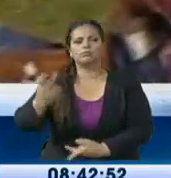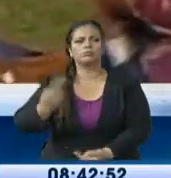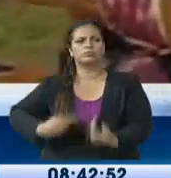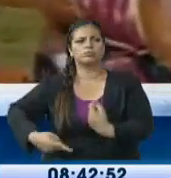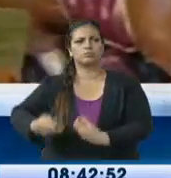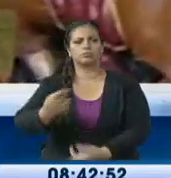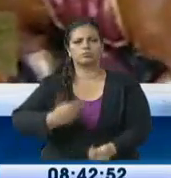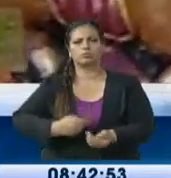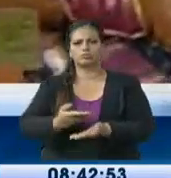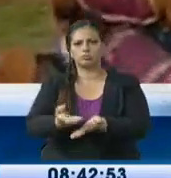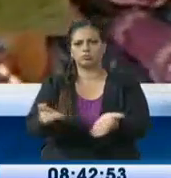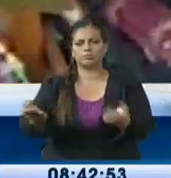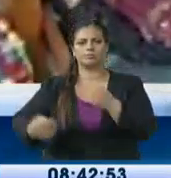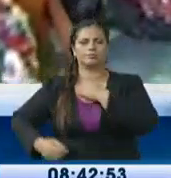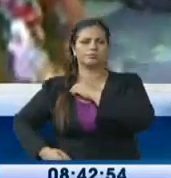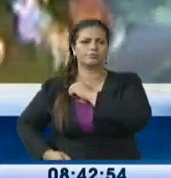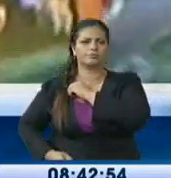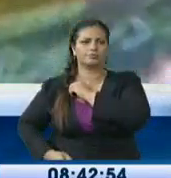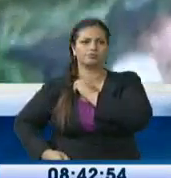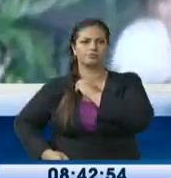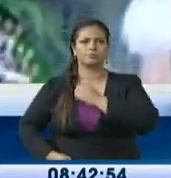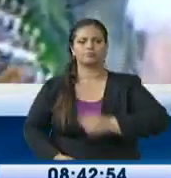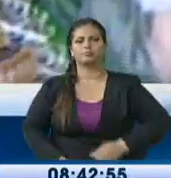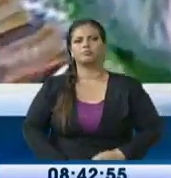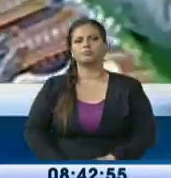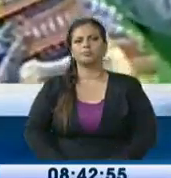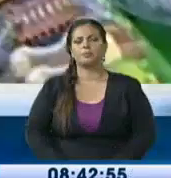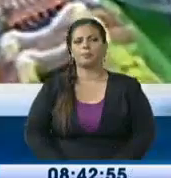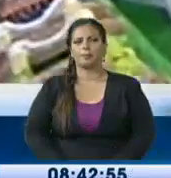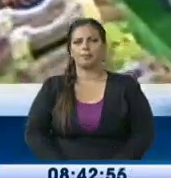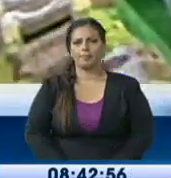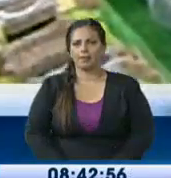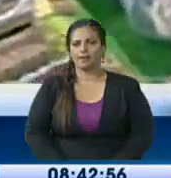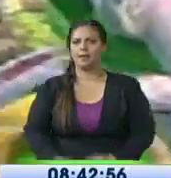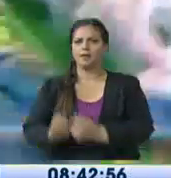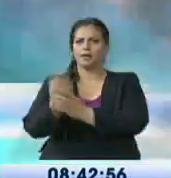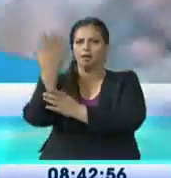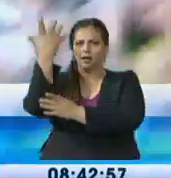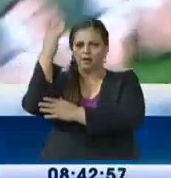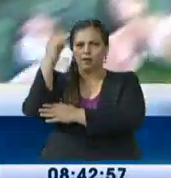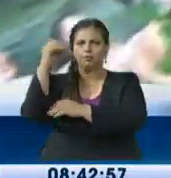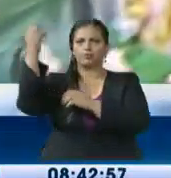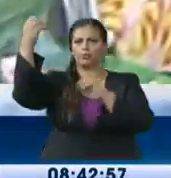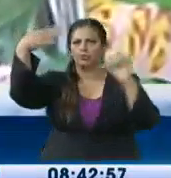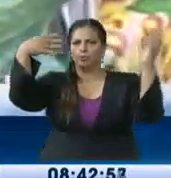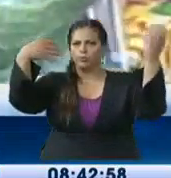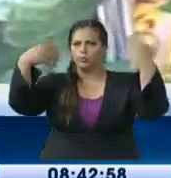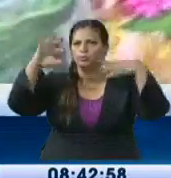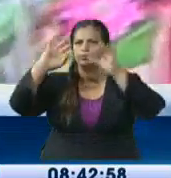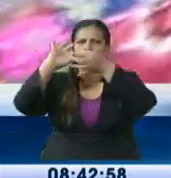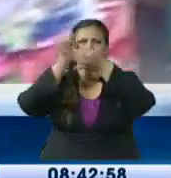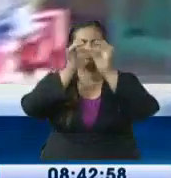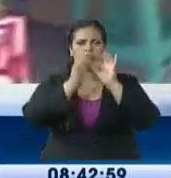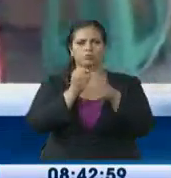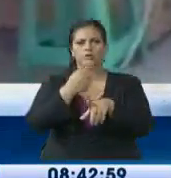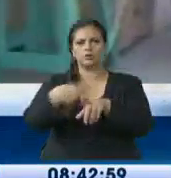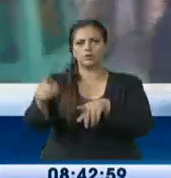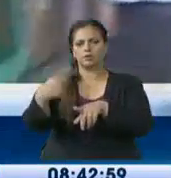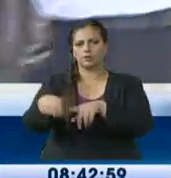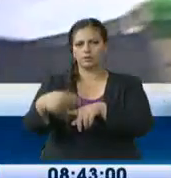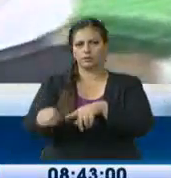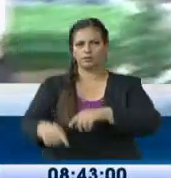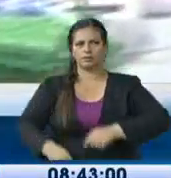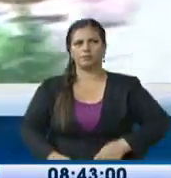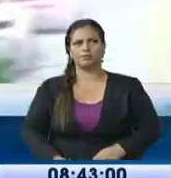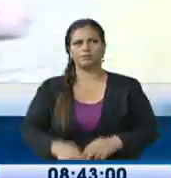nacimientos. Ellos han dividido en nacimientos, acá están los árboles, las luces, las decoraciones. Miren, ahí sí podemos ver un